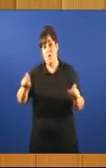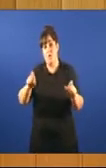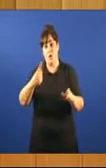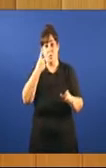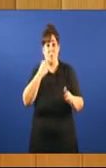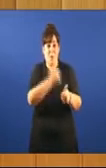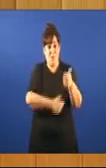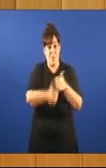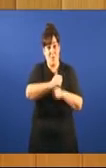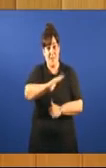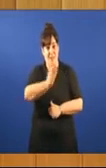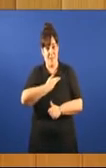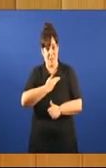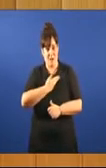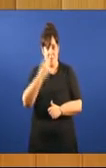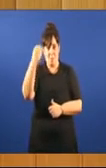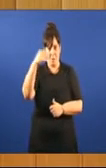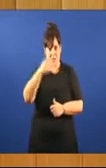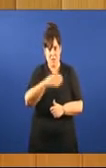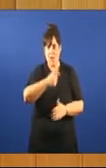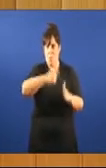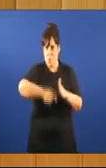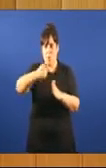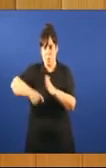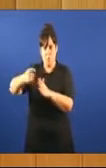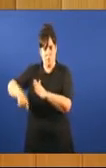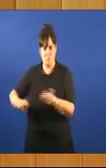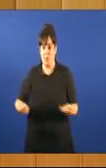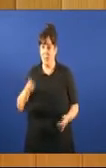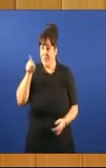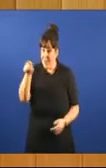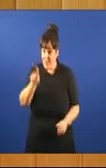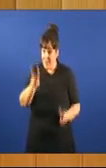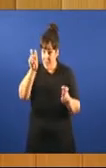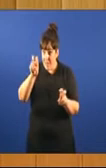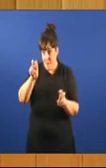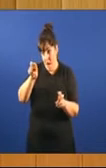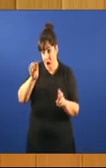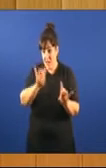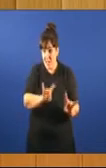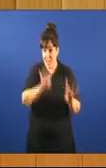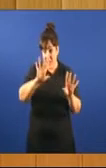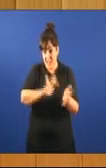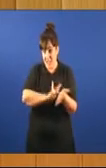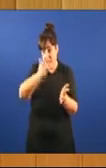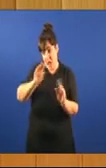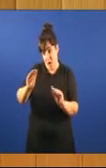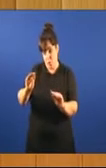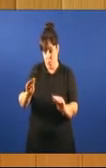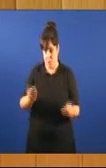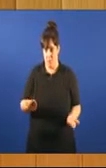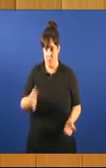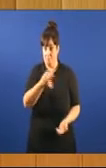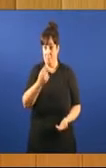está na tribuna. Esa é a súa sensibilidade social e ese é o seu compromiso coa rexeneración da